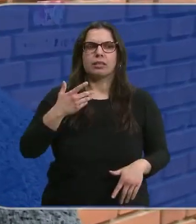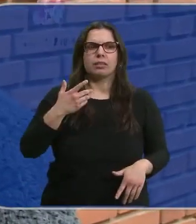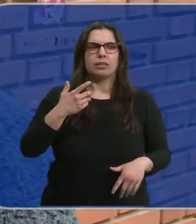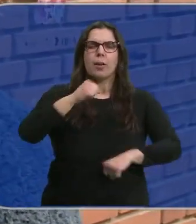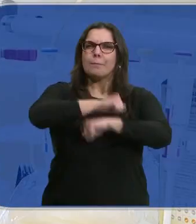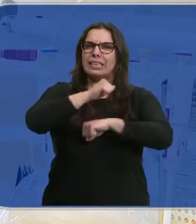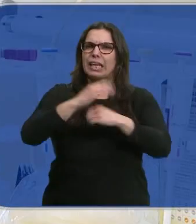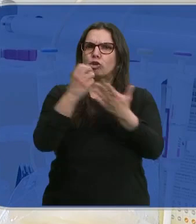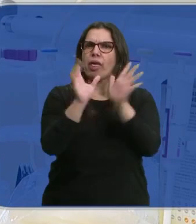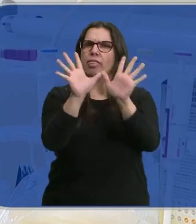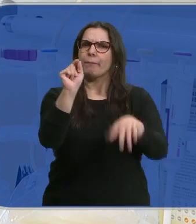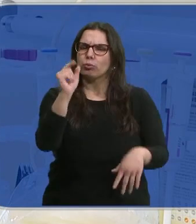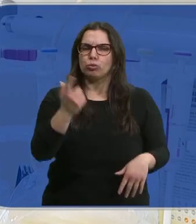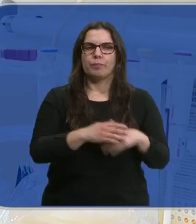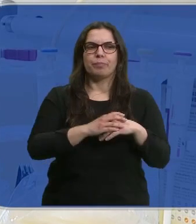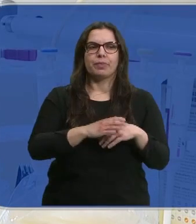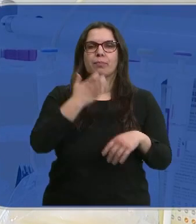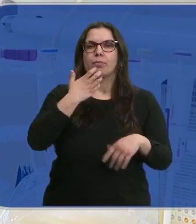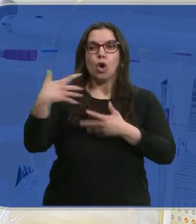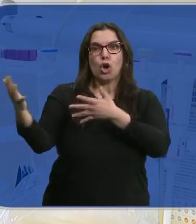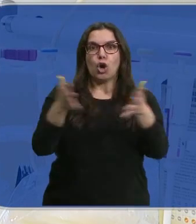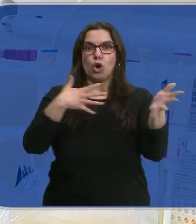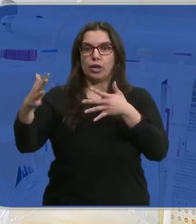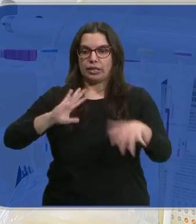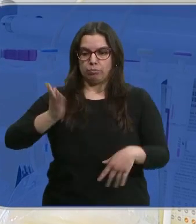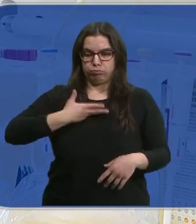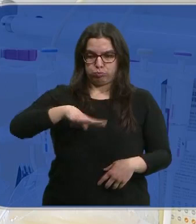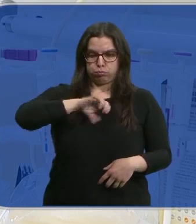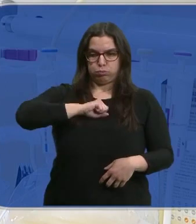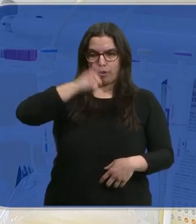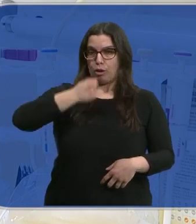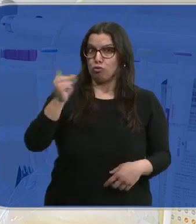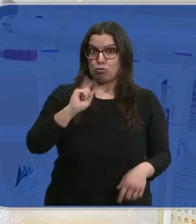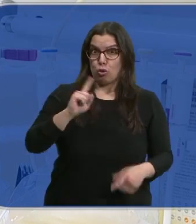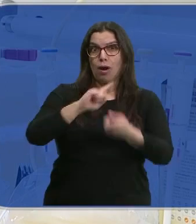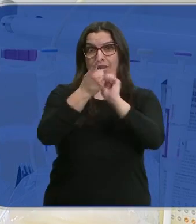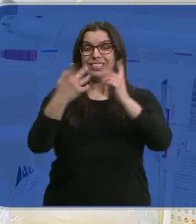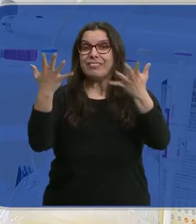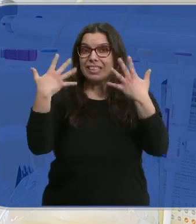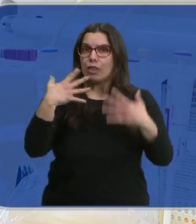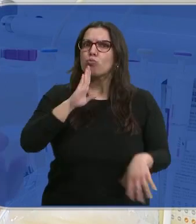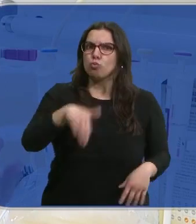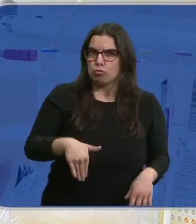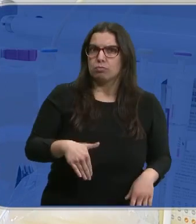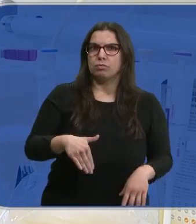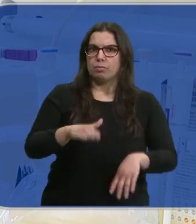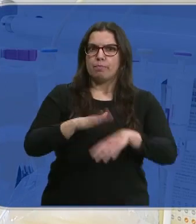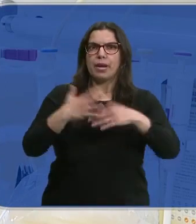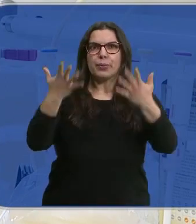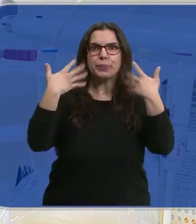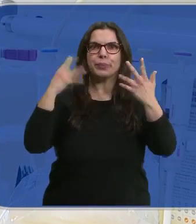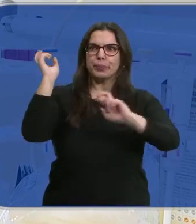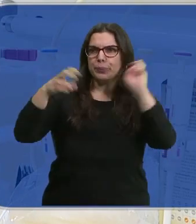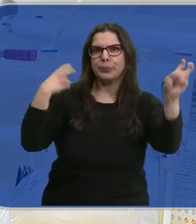las ventanitas. Esa idea de que una corriente nos puede hacer coger un catarro, no, al contrario. Ventilar facilita la